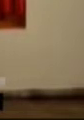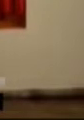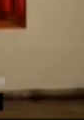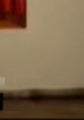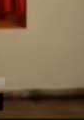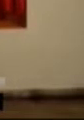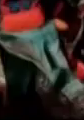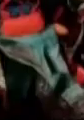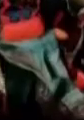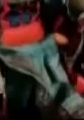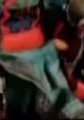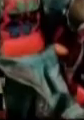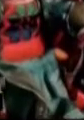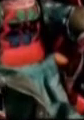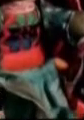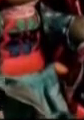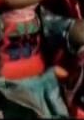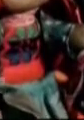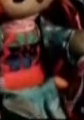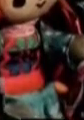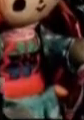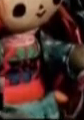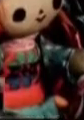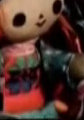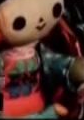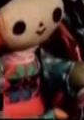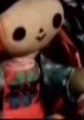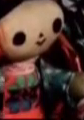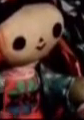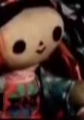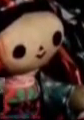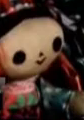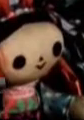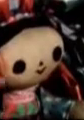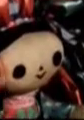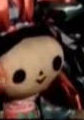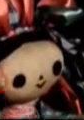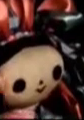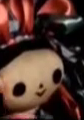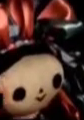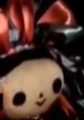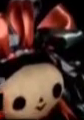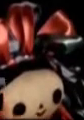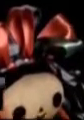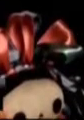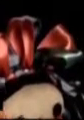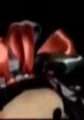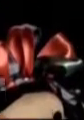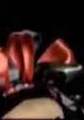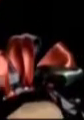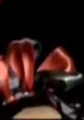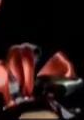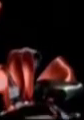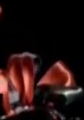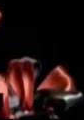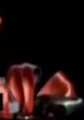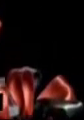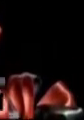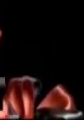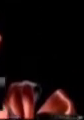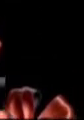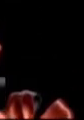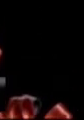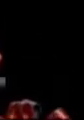pudo apreciar parte del trabajo de esta fotógrafa que ahora, por las condiciones marcadas por la COVID-19, no es posible apreciar en